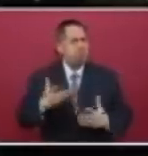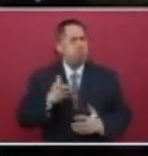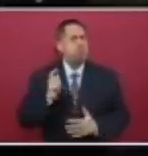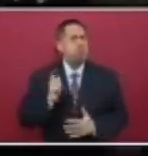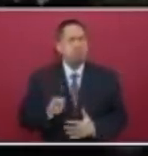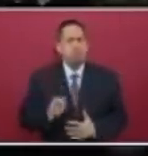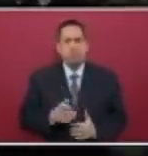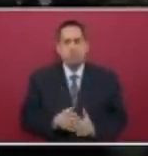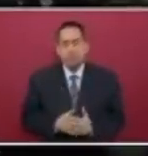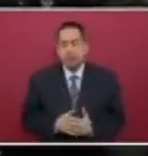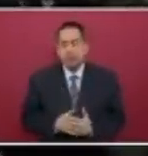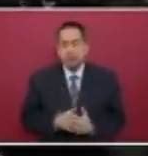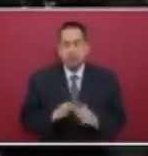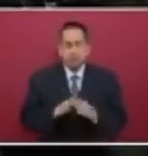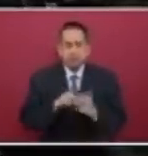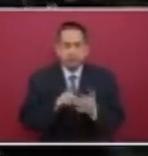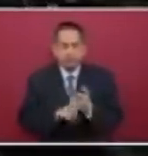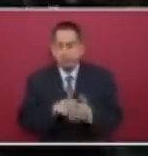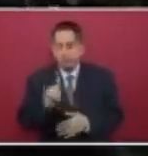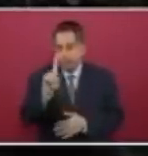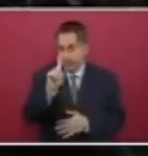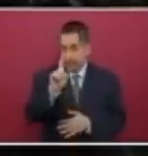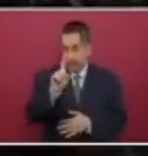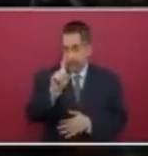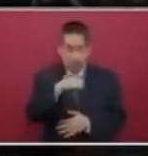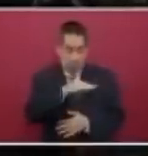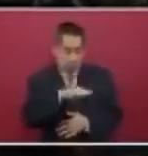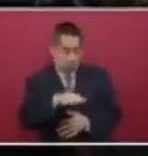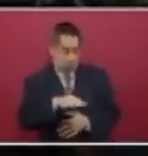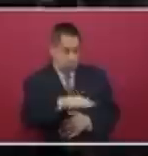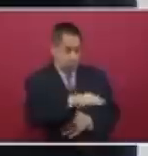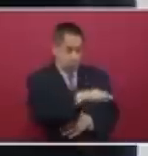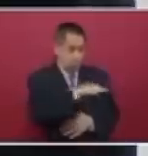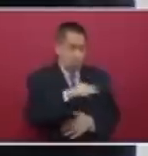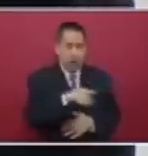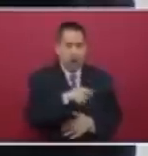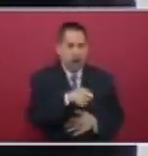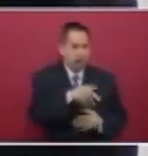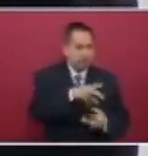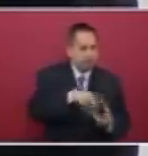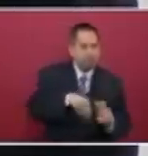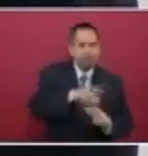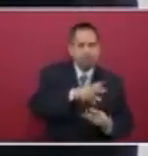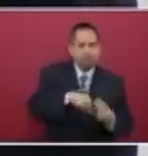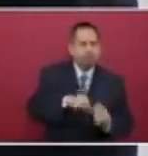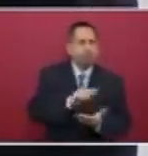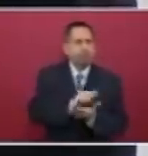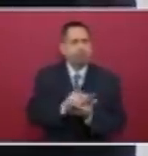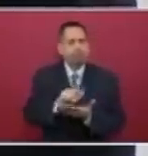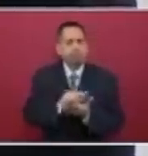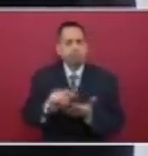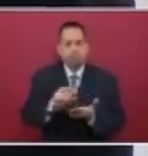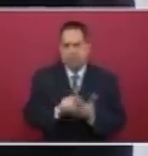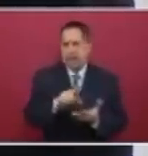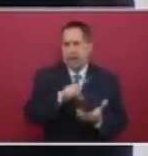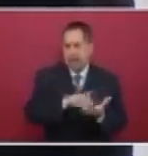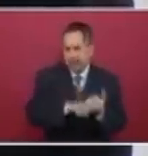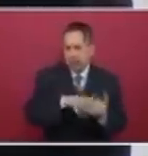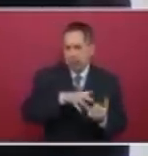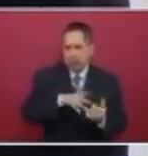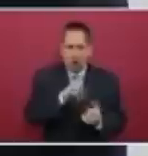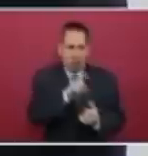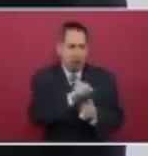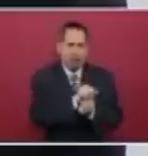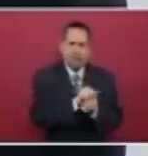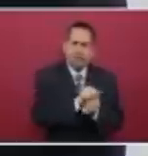que se trate el agua ya la planta tiene un proceso de tratamiento